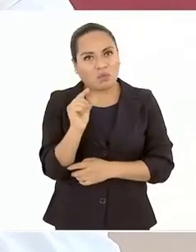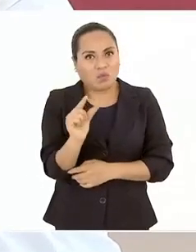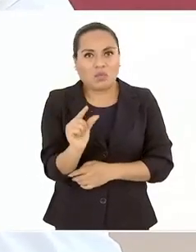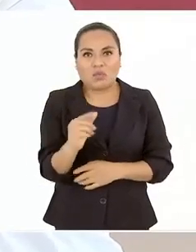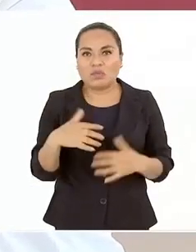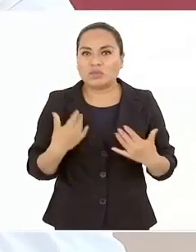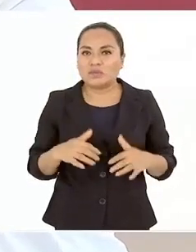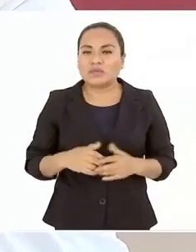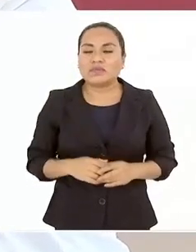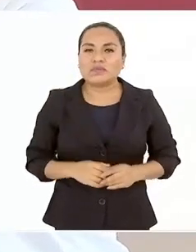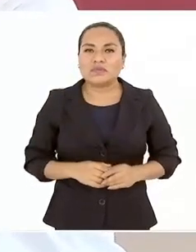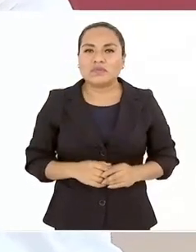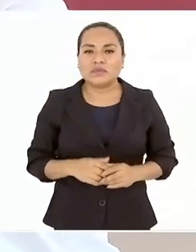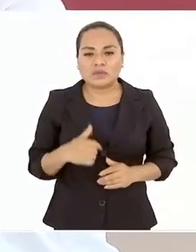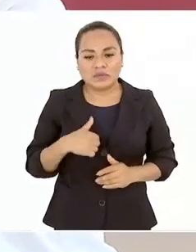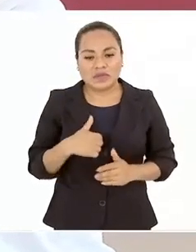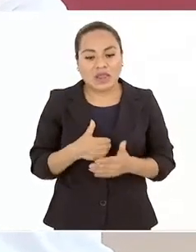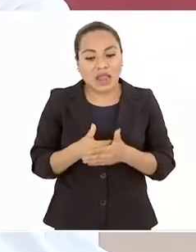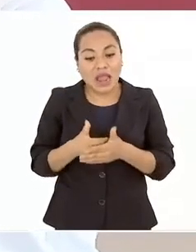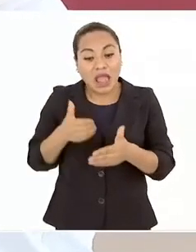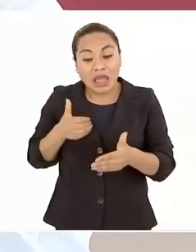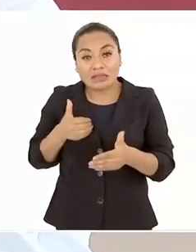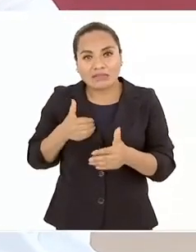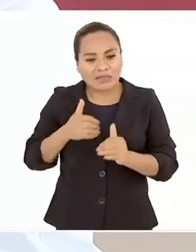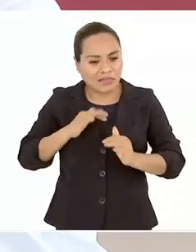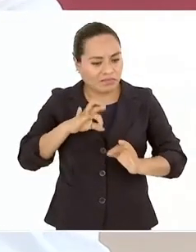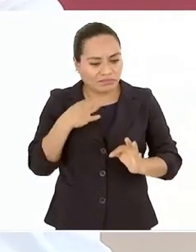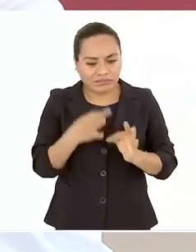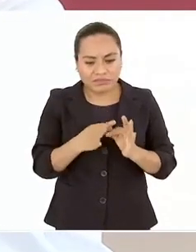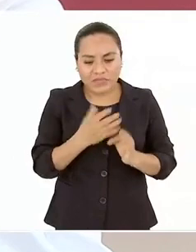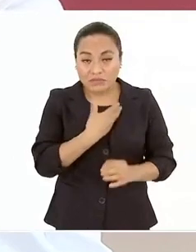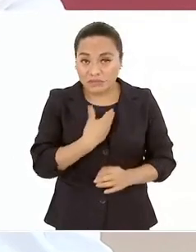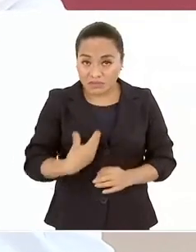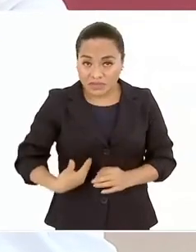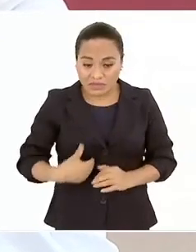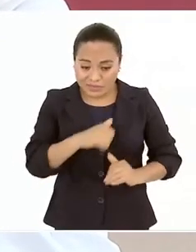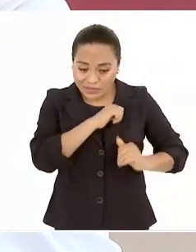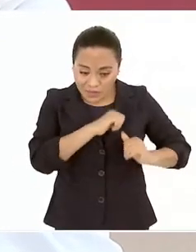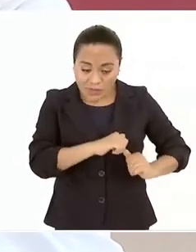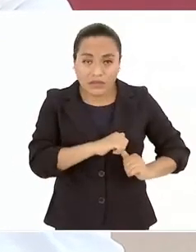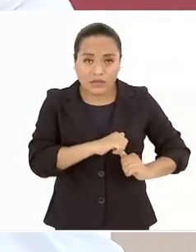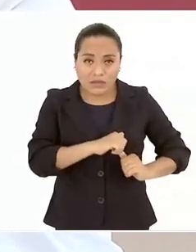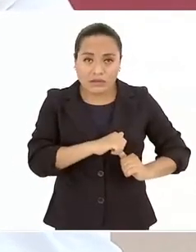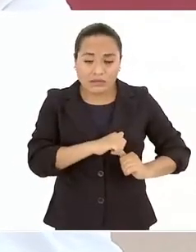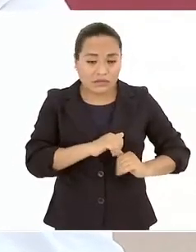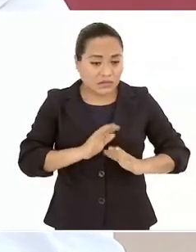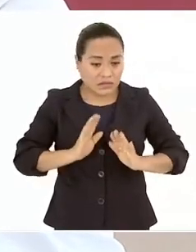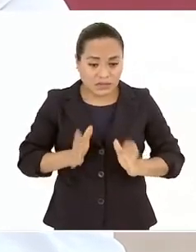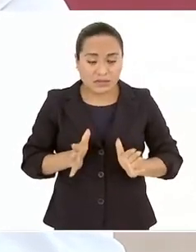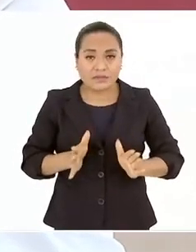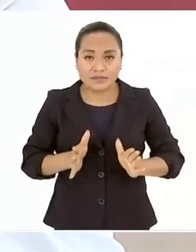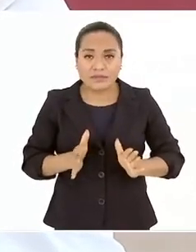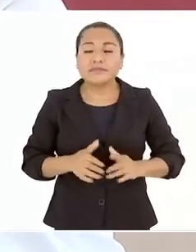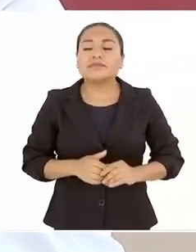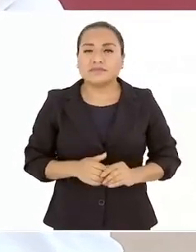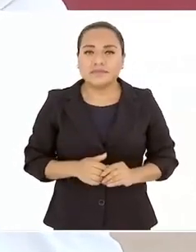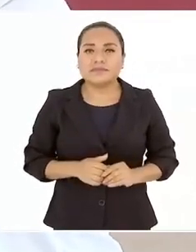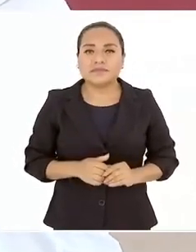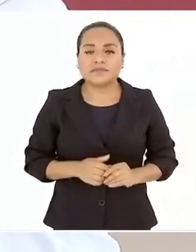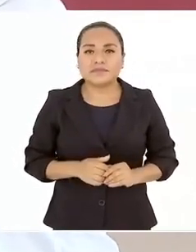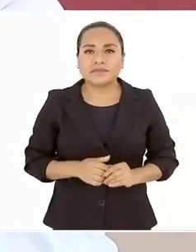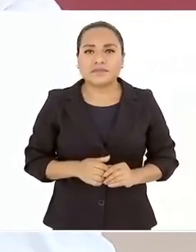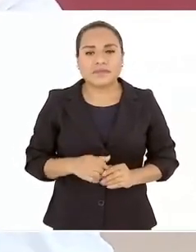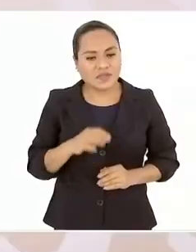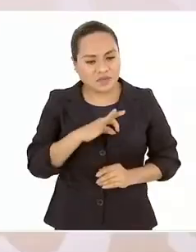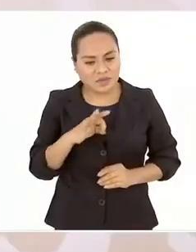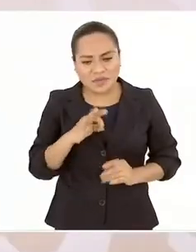yo quiero que antes de terminar mi mandato pueda